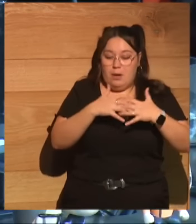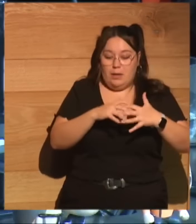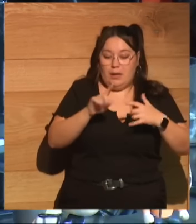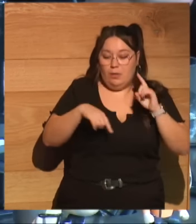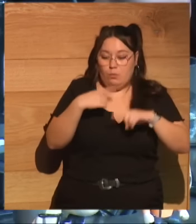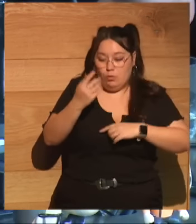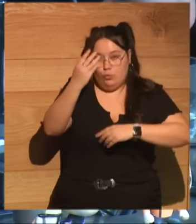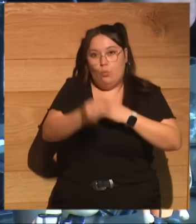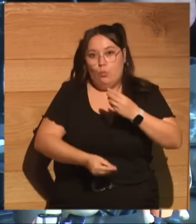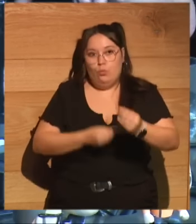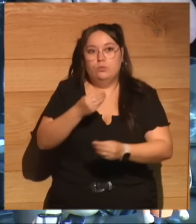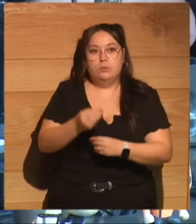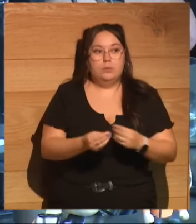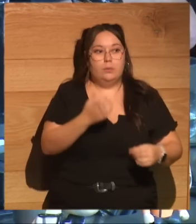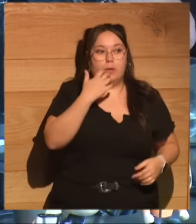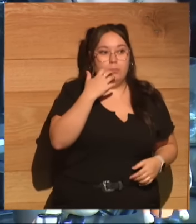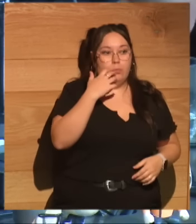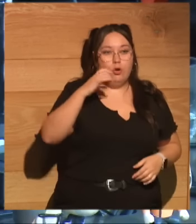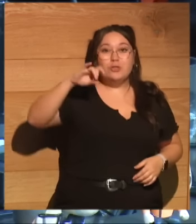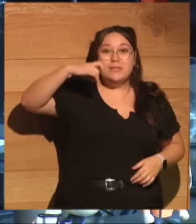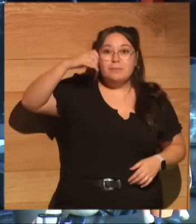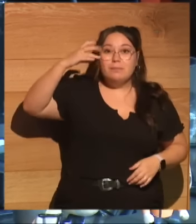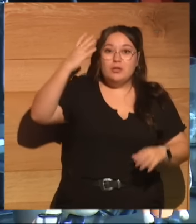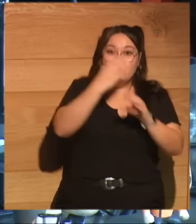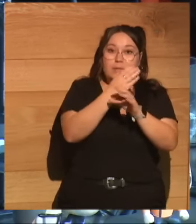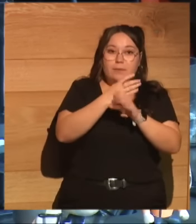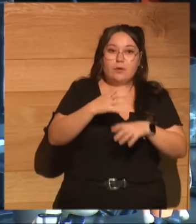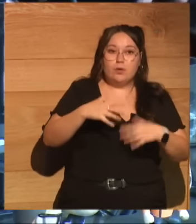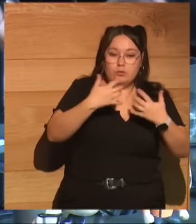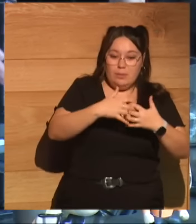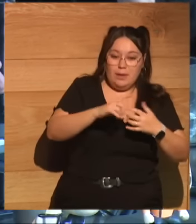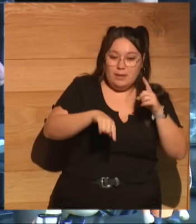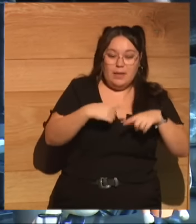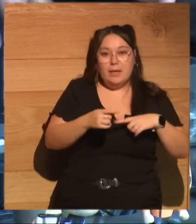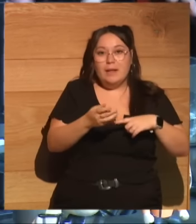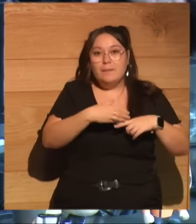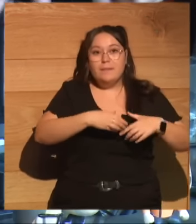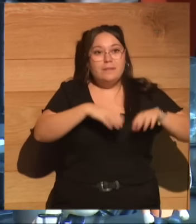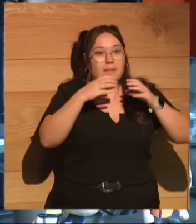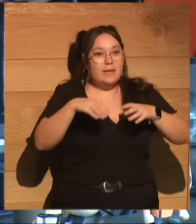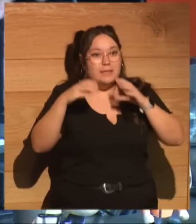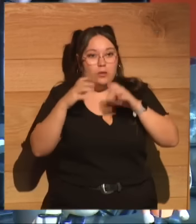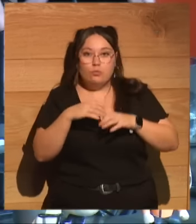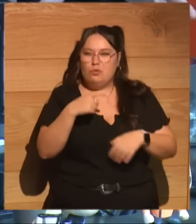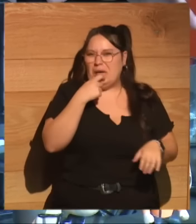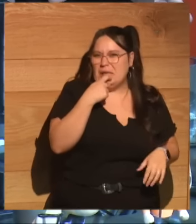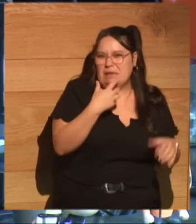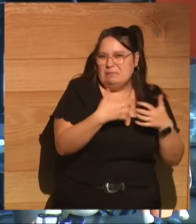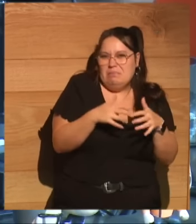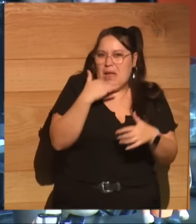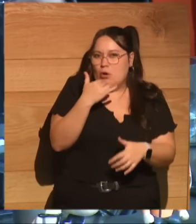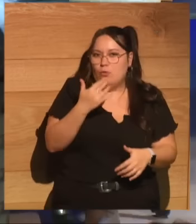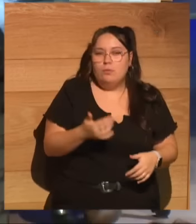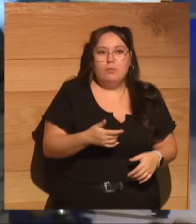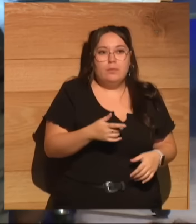que luego utilizaría mucho, ¿no? De esto, como los inventos del TVO, que es una máquina que le fabrica el desayuno, le fabrica unas galletas o